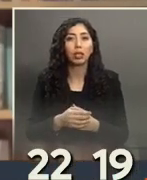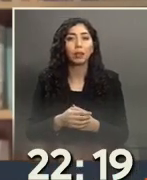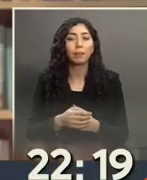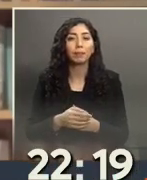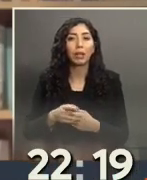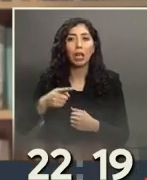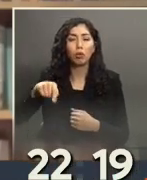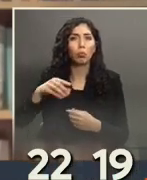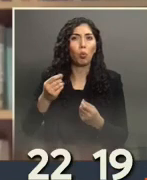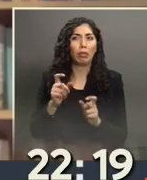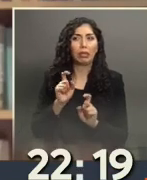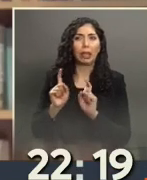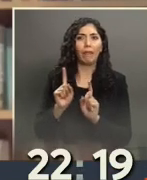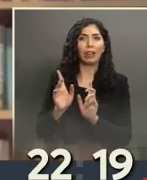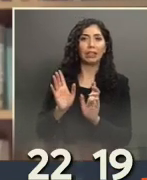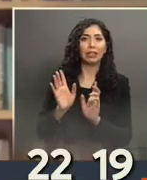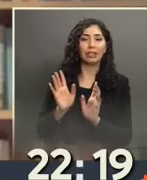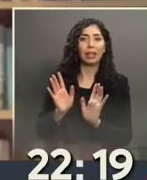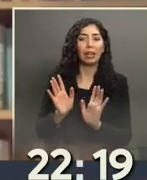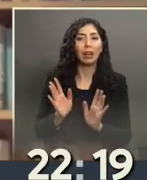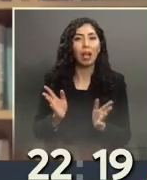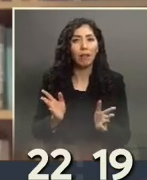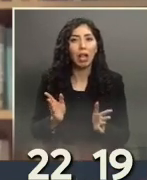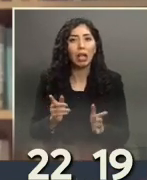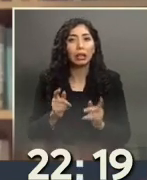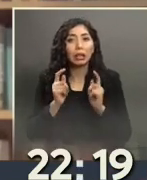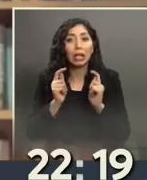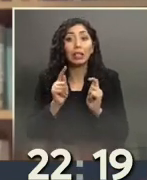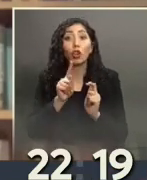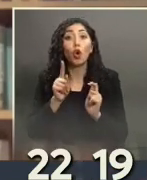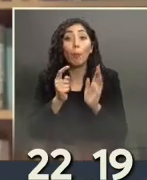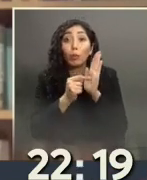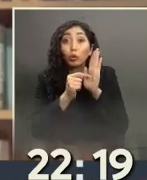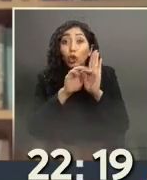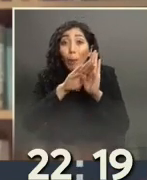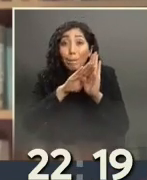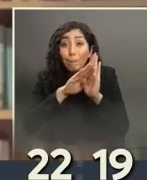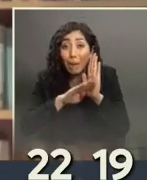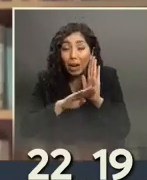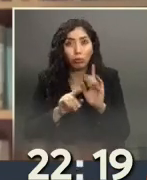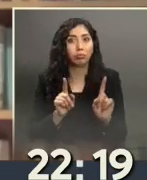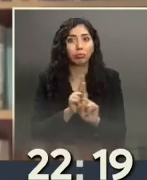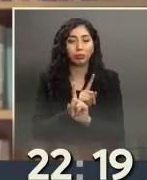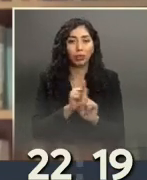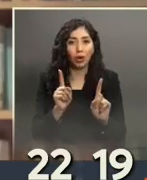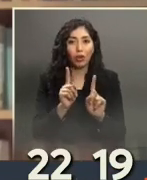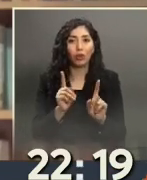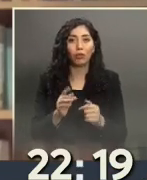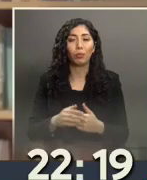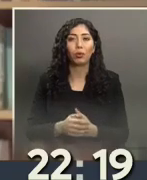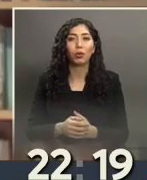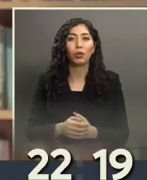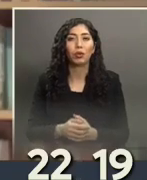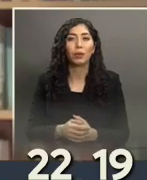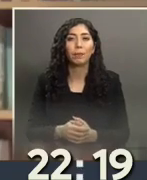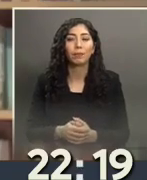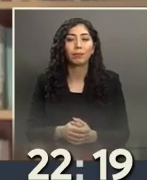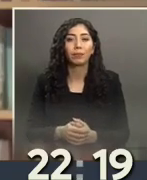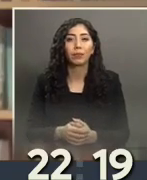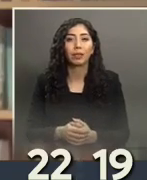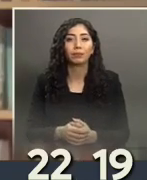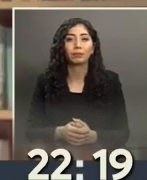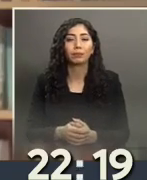defensiva buscan no perder puntos y no ser noqueado antes